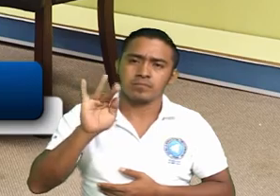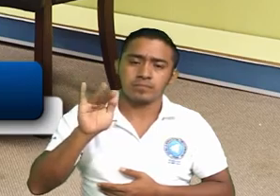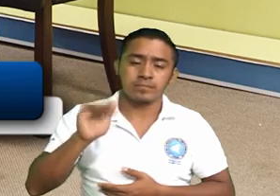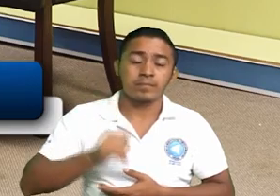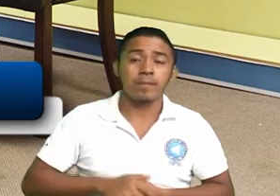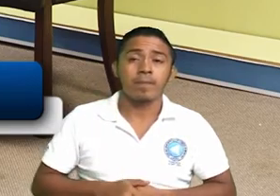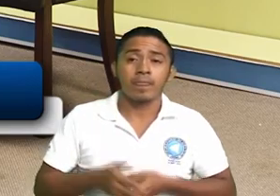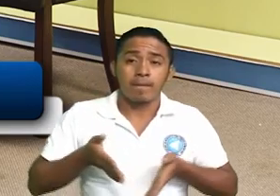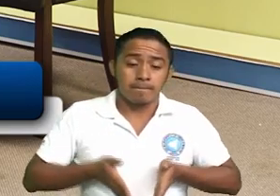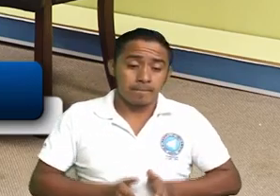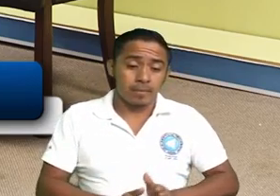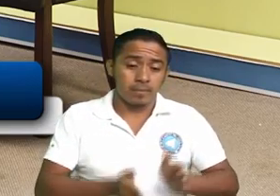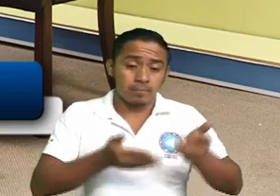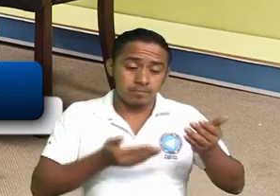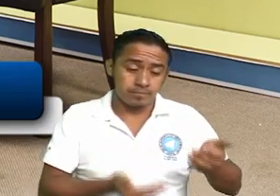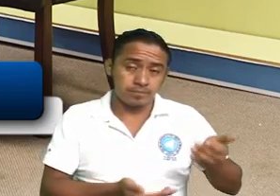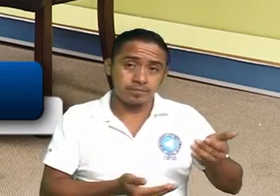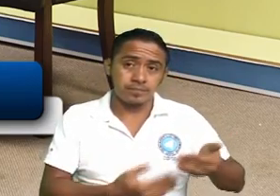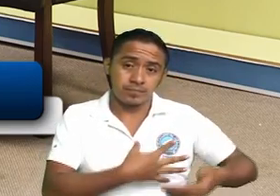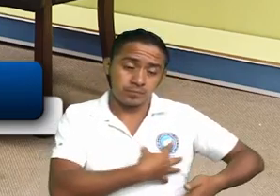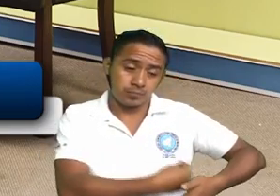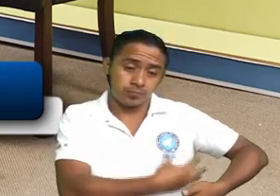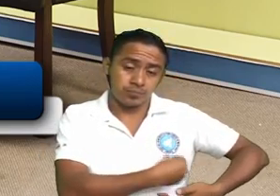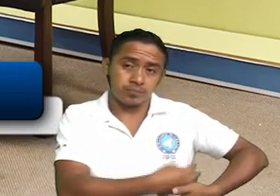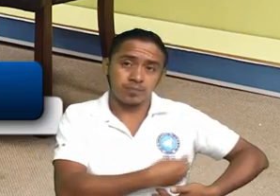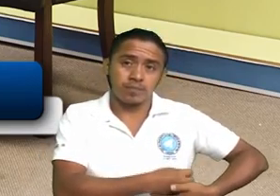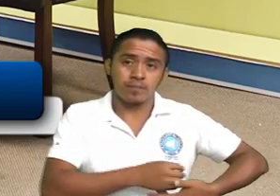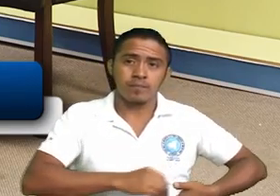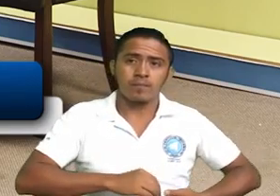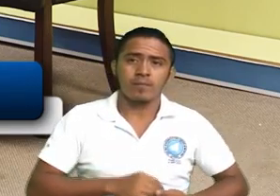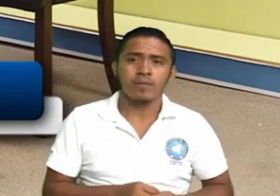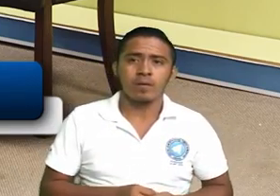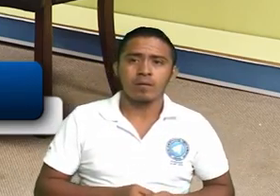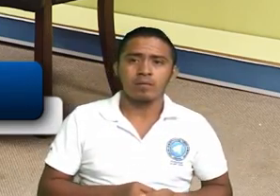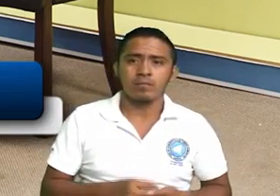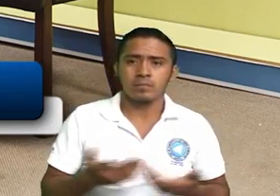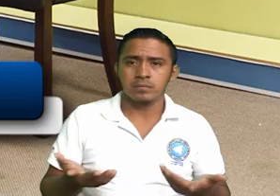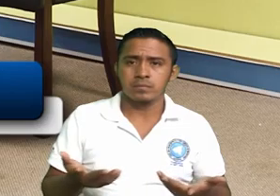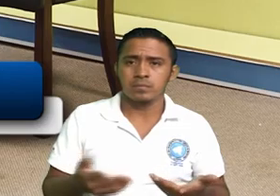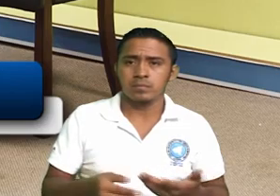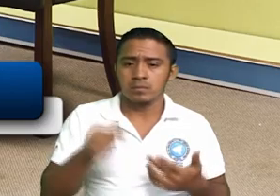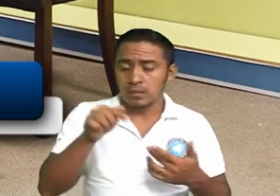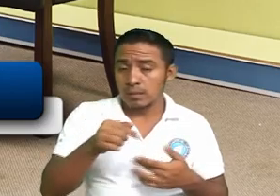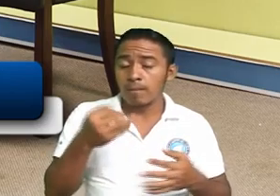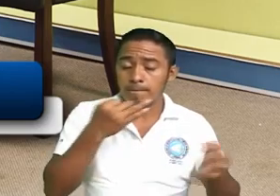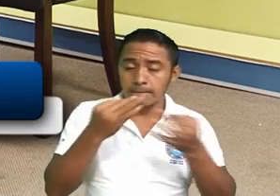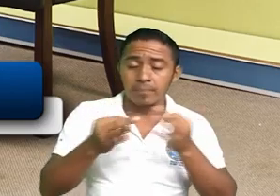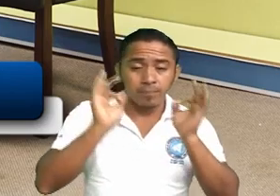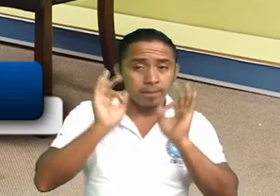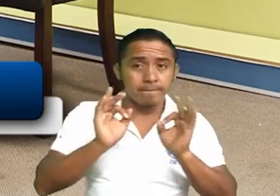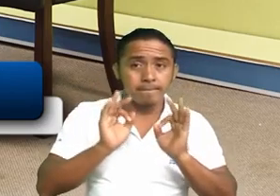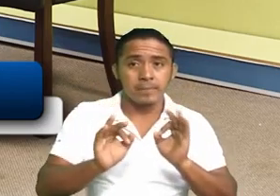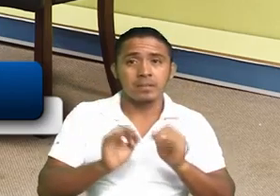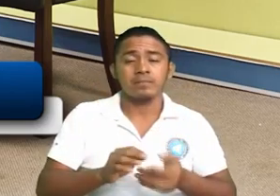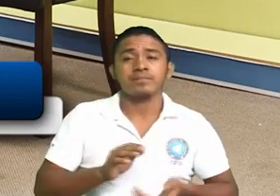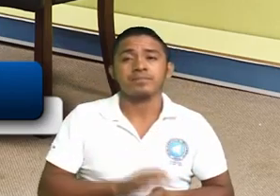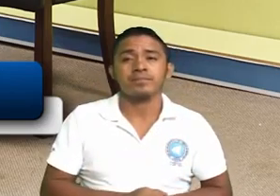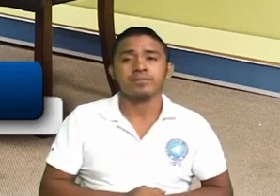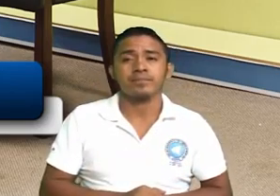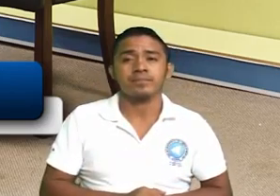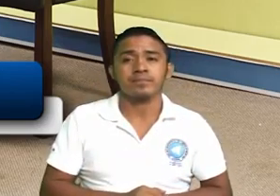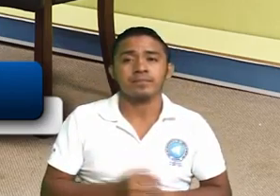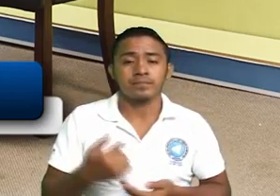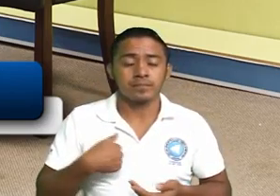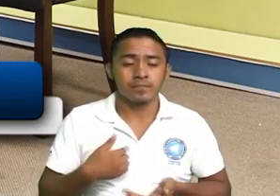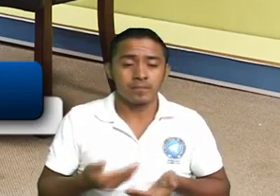recetan? Necesitan baño de sol, obviamente. Claro que sí, claro que sí. Dentro de nuestro cuerpo hay un pigmento que se llama